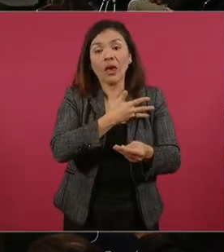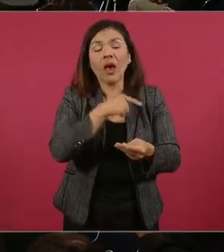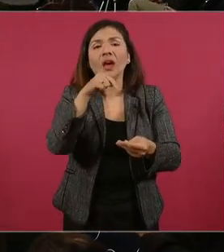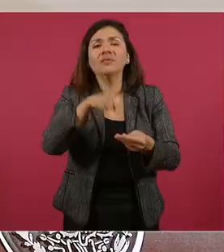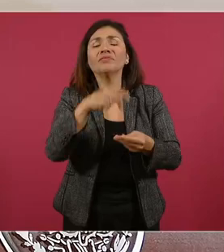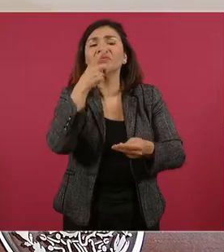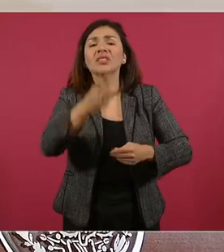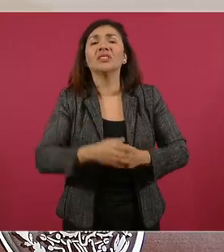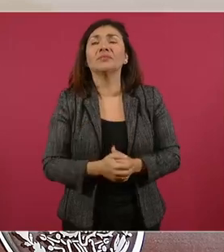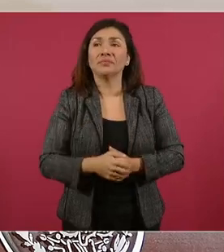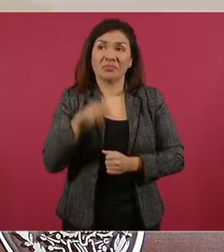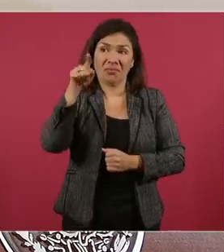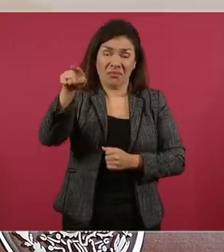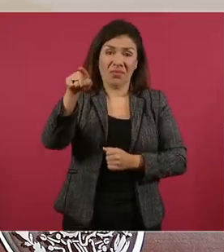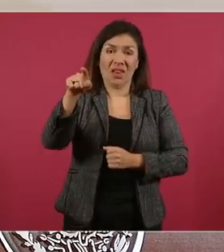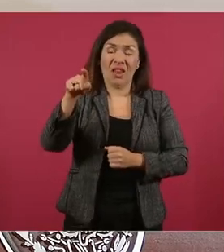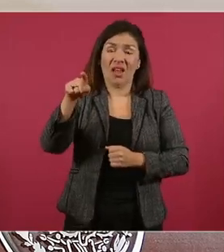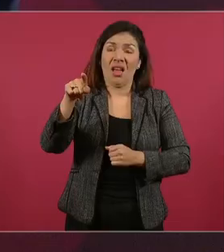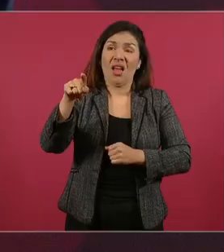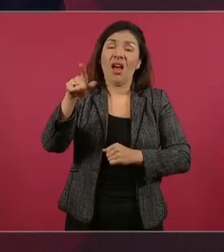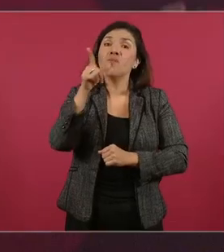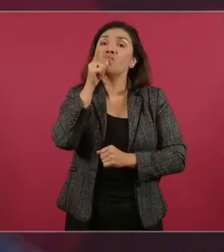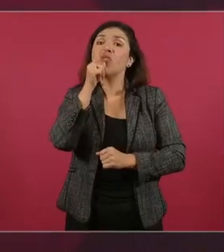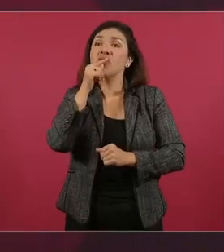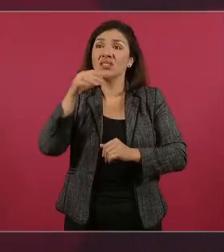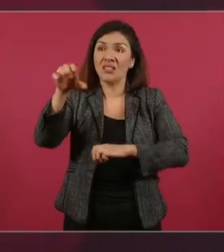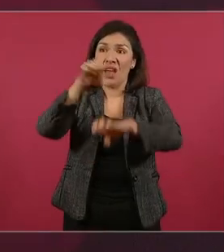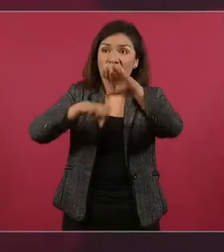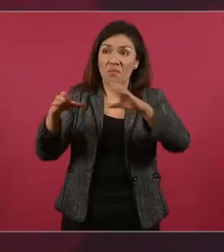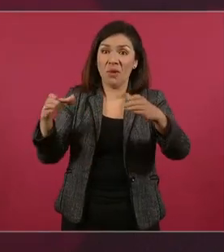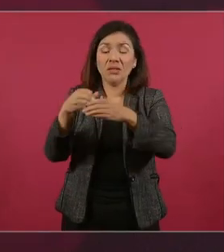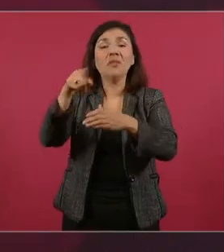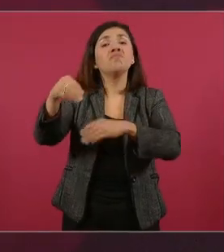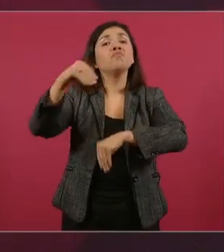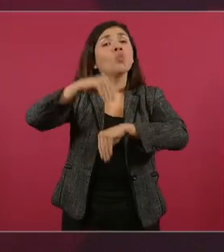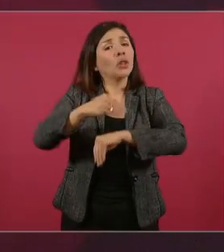decían, esta corporación se porta bien, esta se está portando mal.